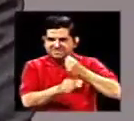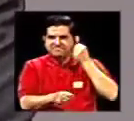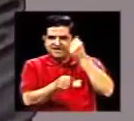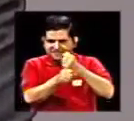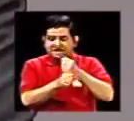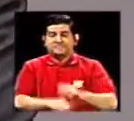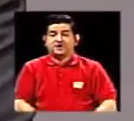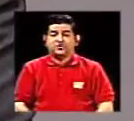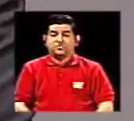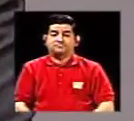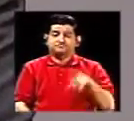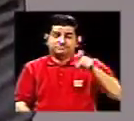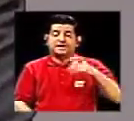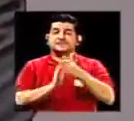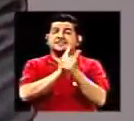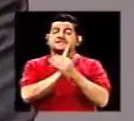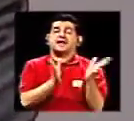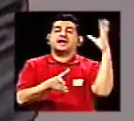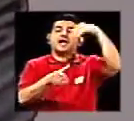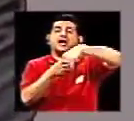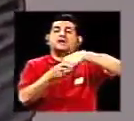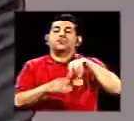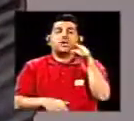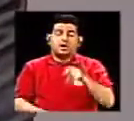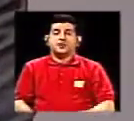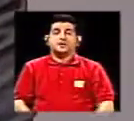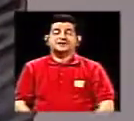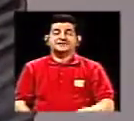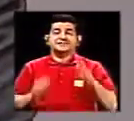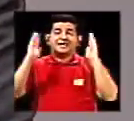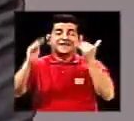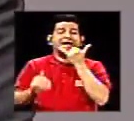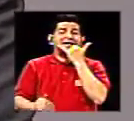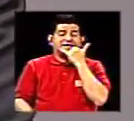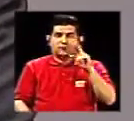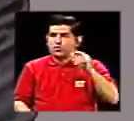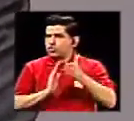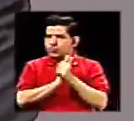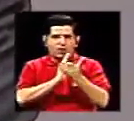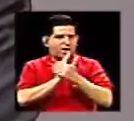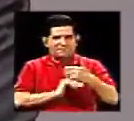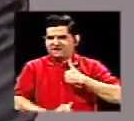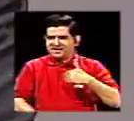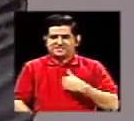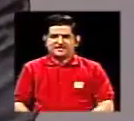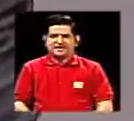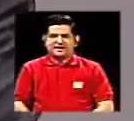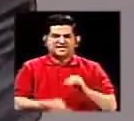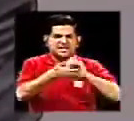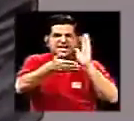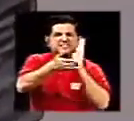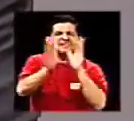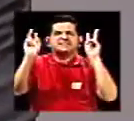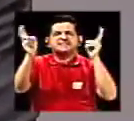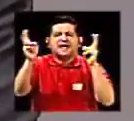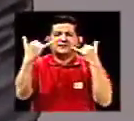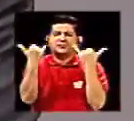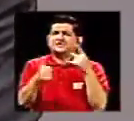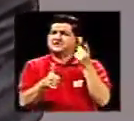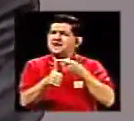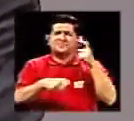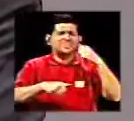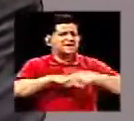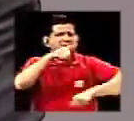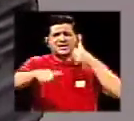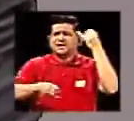hemos dado, debemos tener la capacidad de incorporarlo. Y eso es uno de los grandes errores. Si no tenemos la capacidad, si etiquetamos a la gente, ya pasó la primera